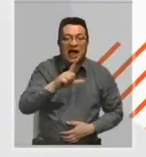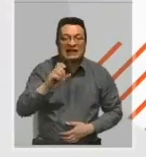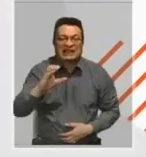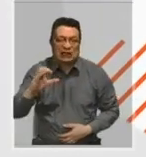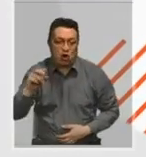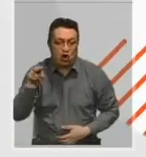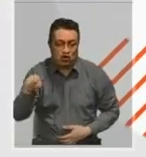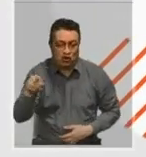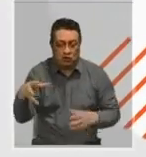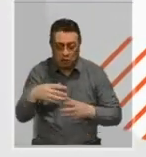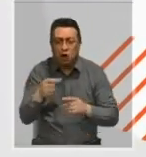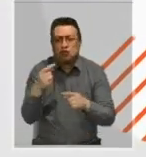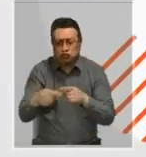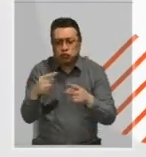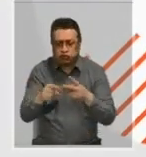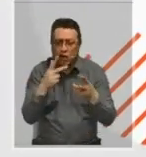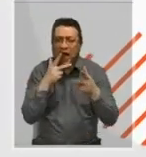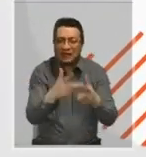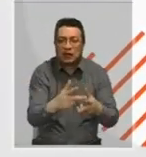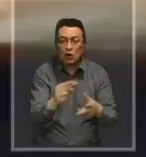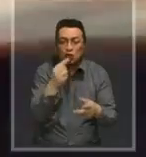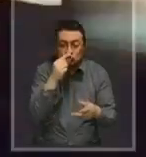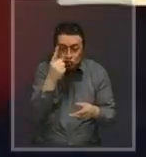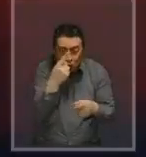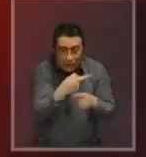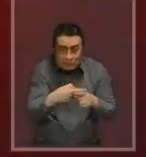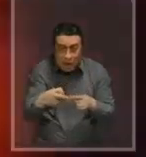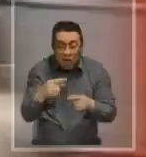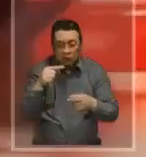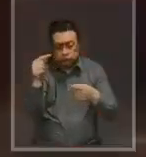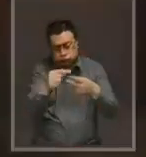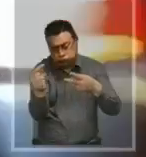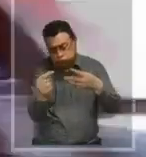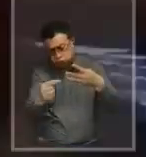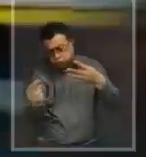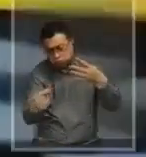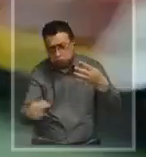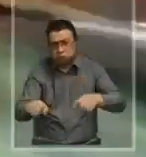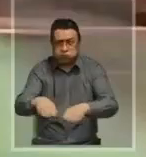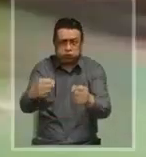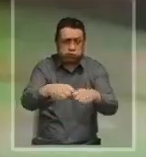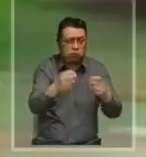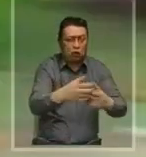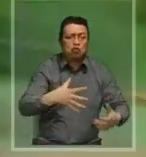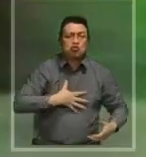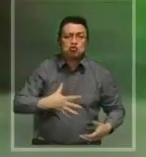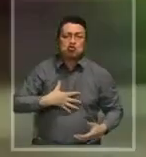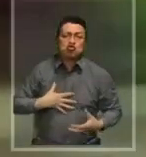serie de ataques que en menos de una semana han dejado una estela de destrucción y miedo.